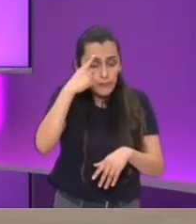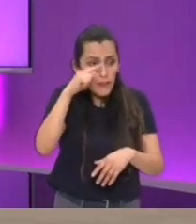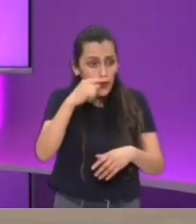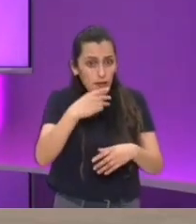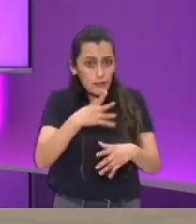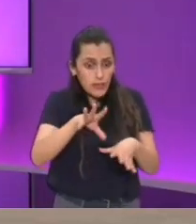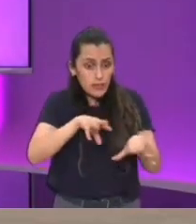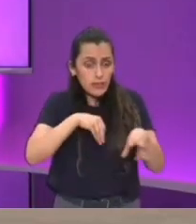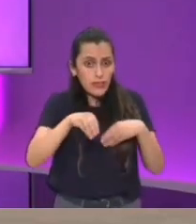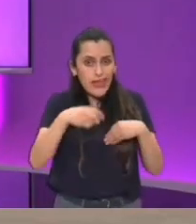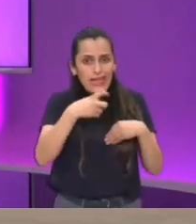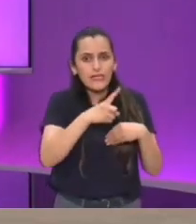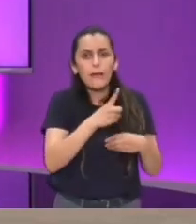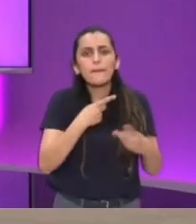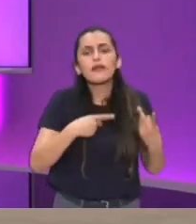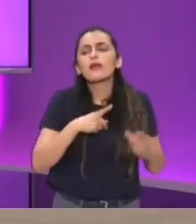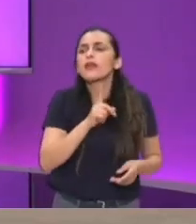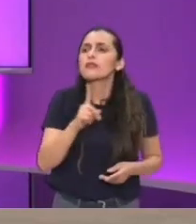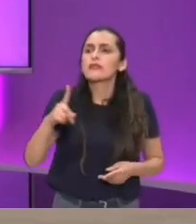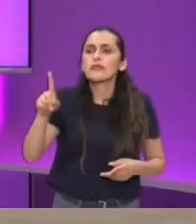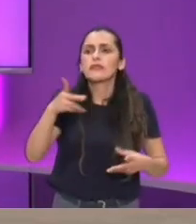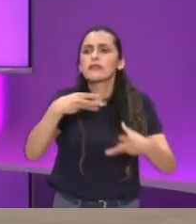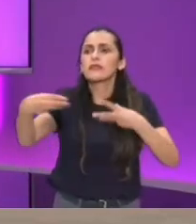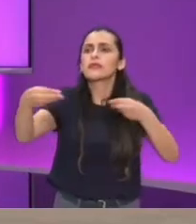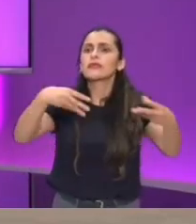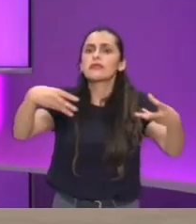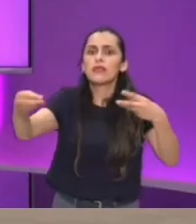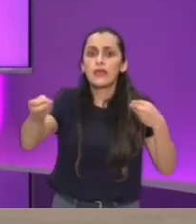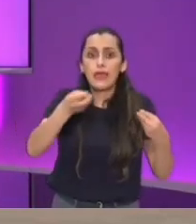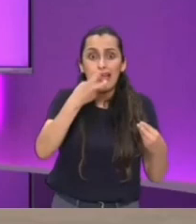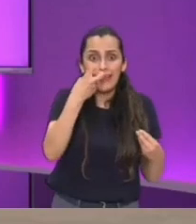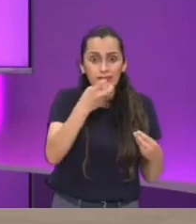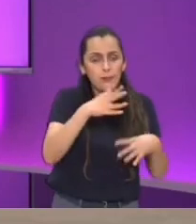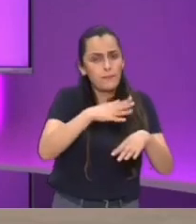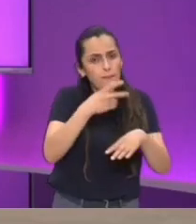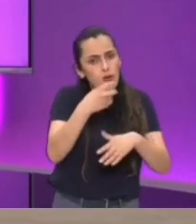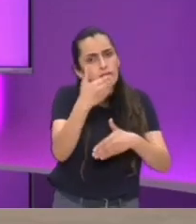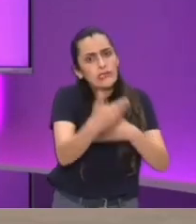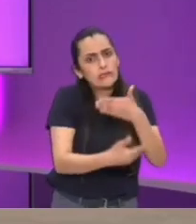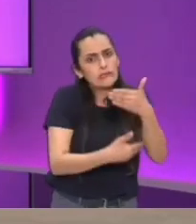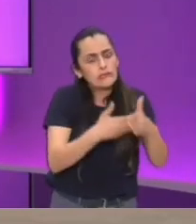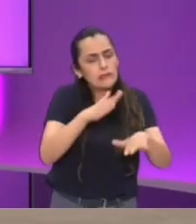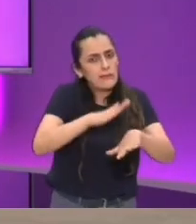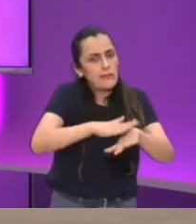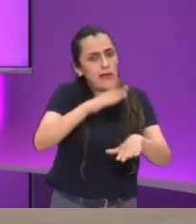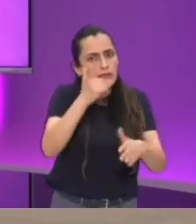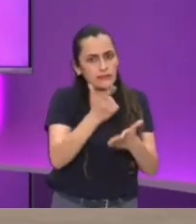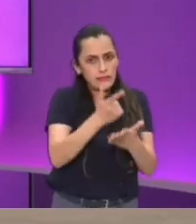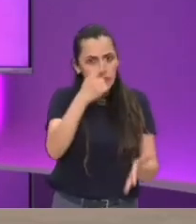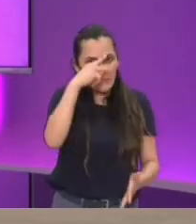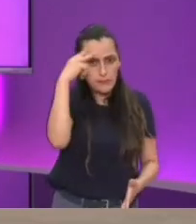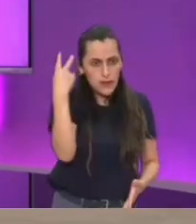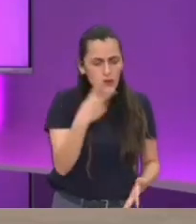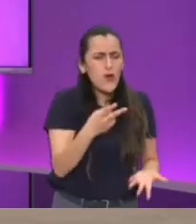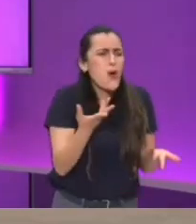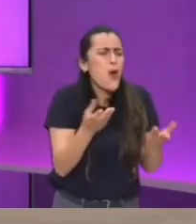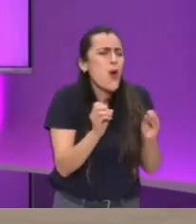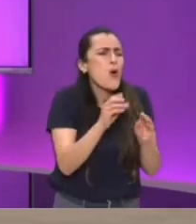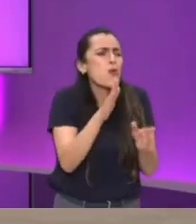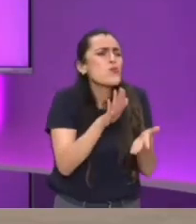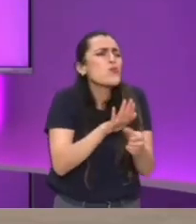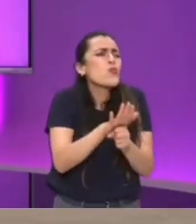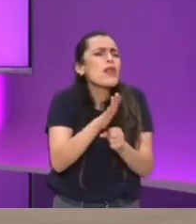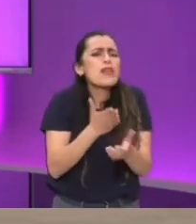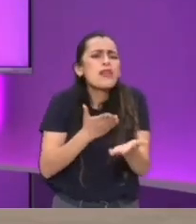hacen la propagación y que es lo que ha detonado que ahonde la situación aquí en nuestro país? ¿O qué otra propuesta